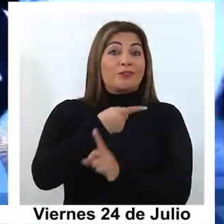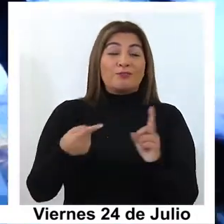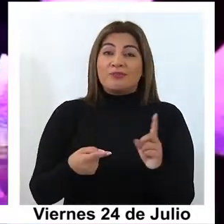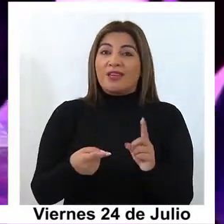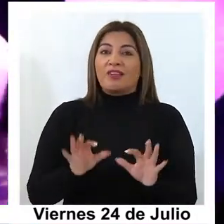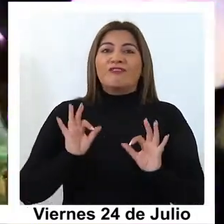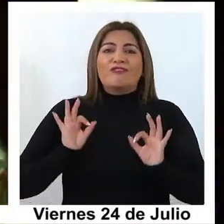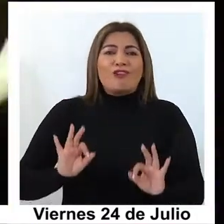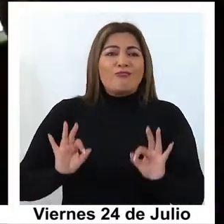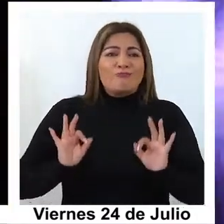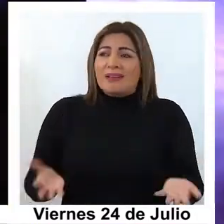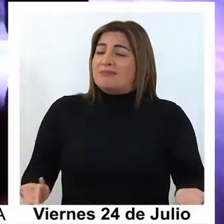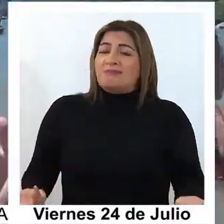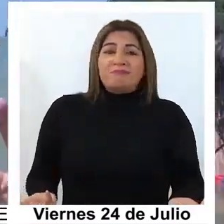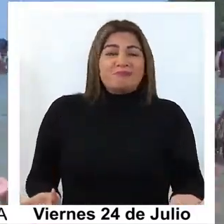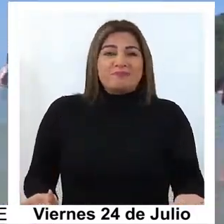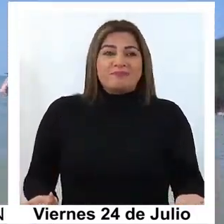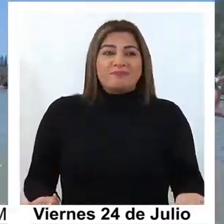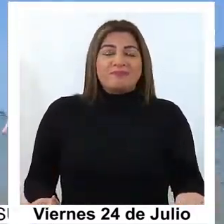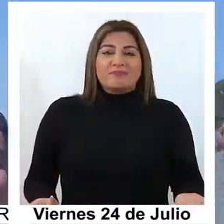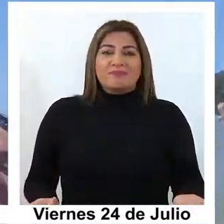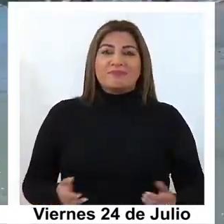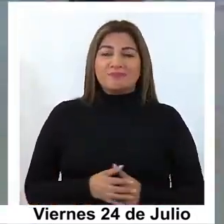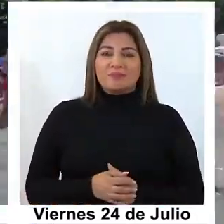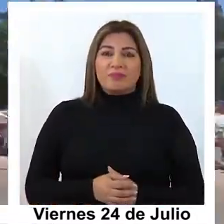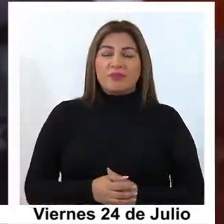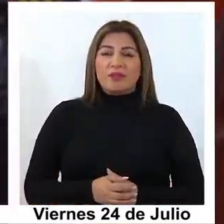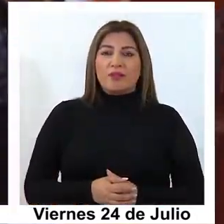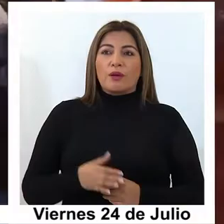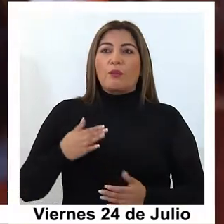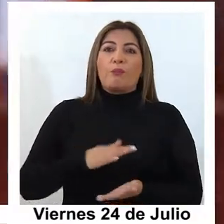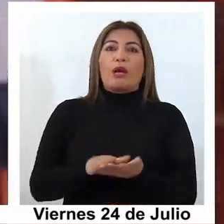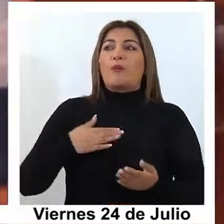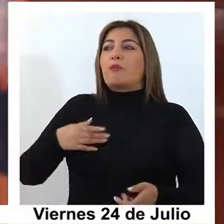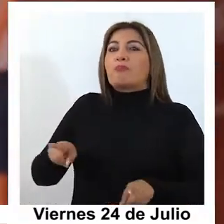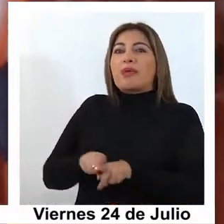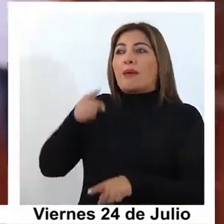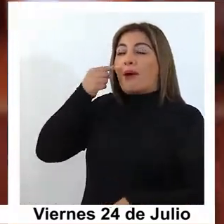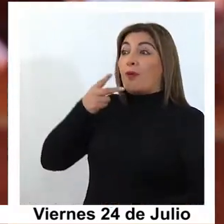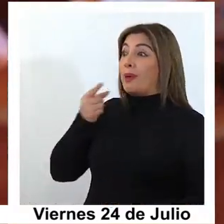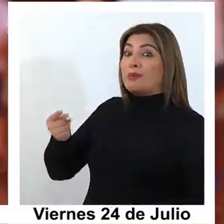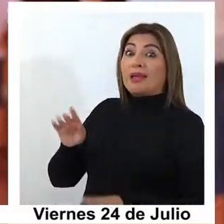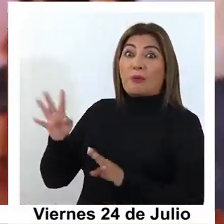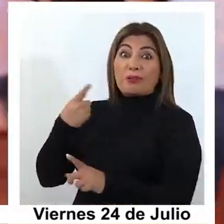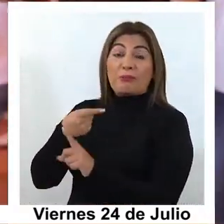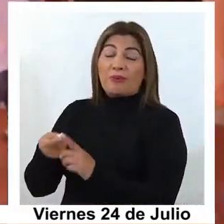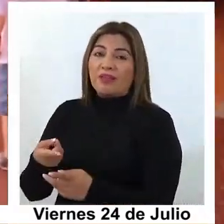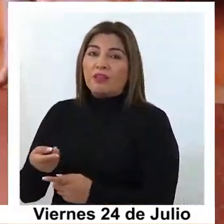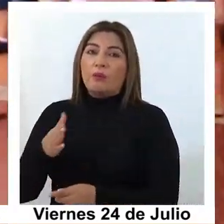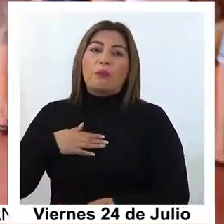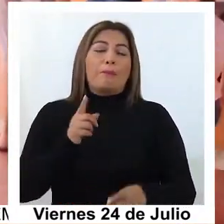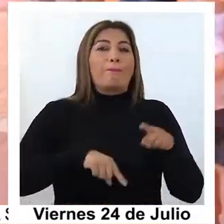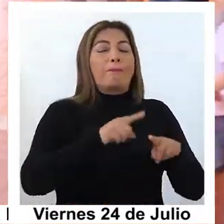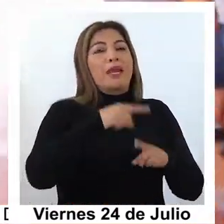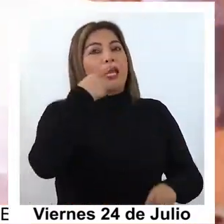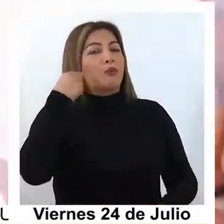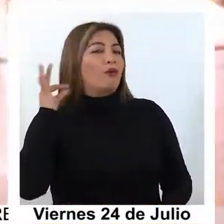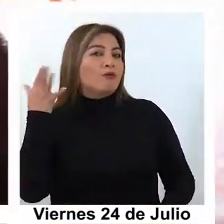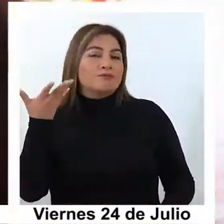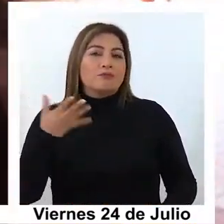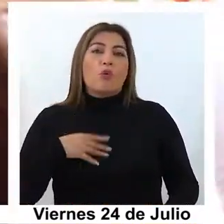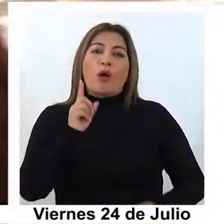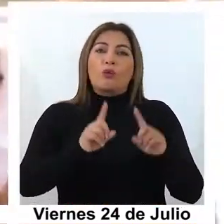año medio normal. Como le podemos preguntar quizás a nuestros hermanos o a nuestros primos o